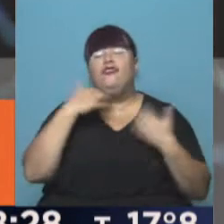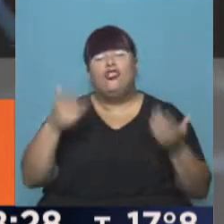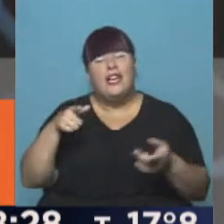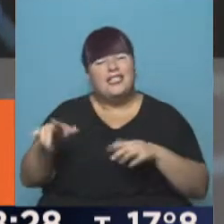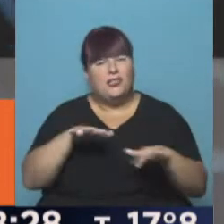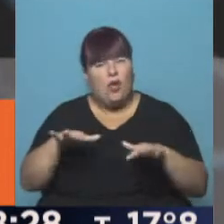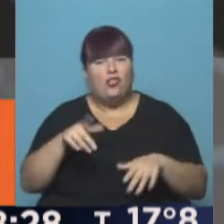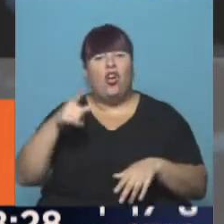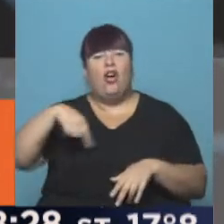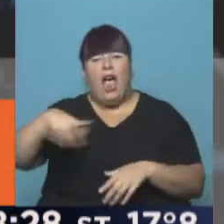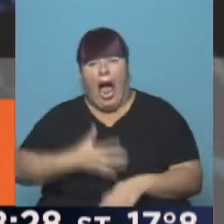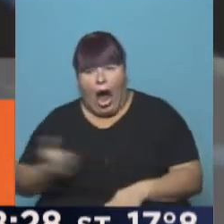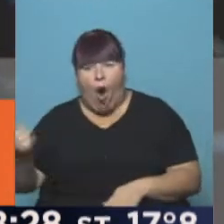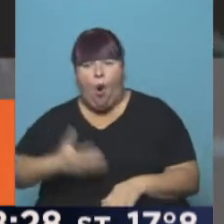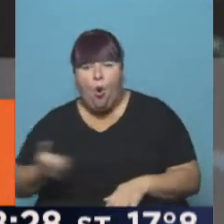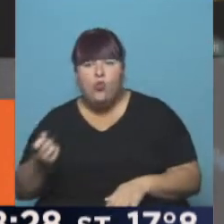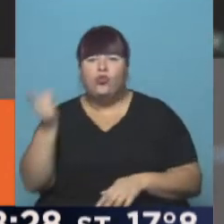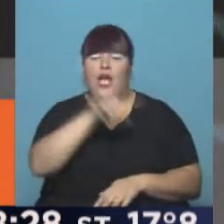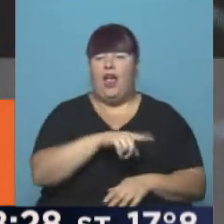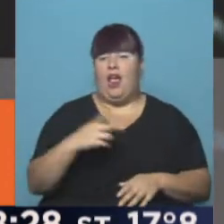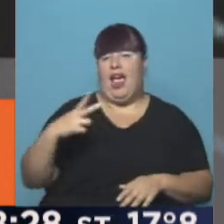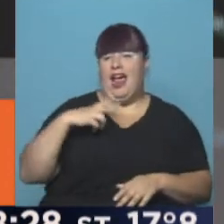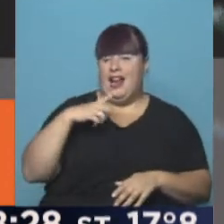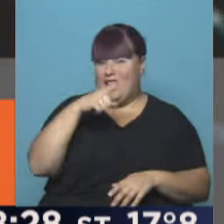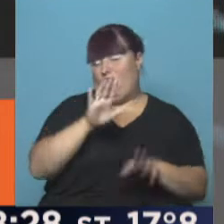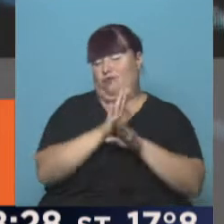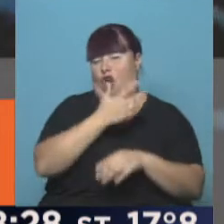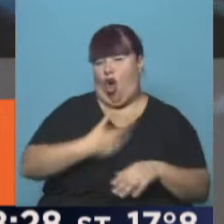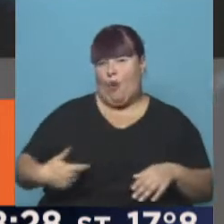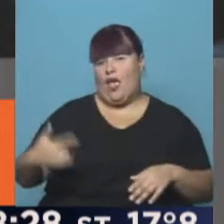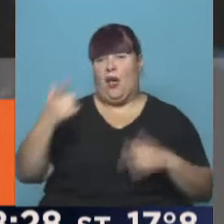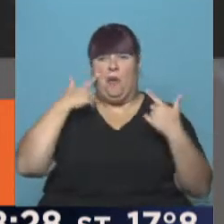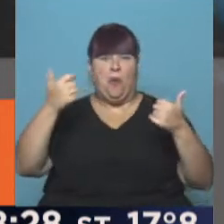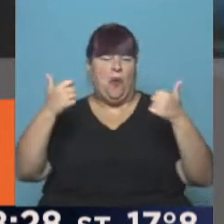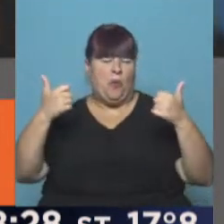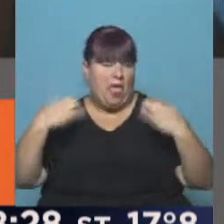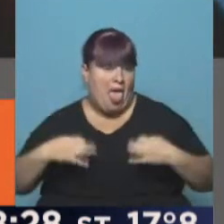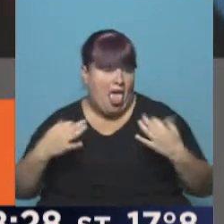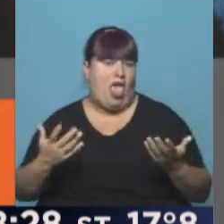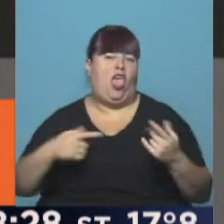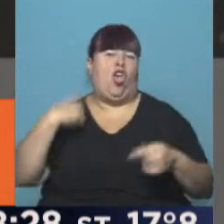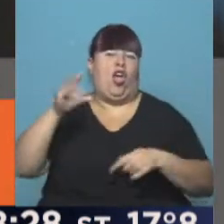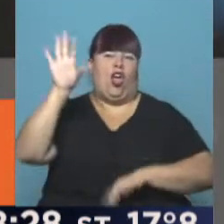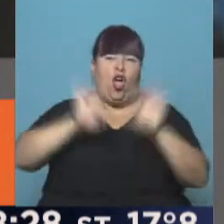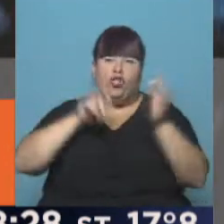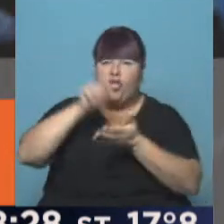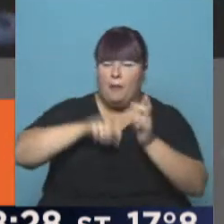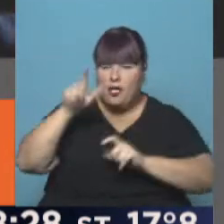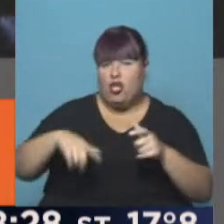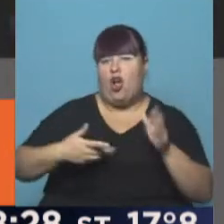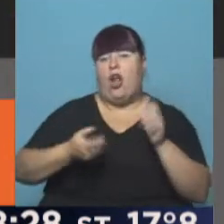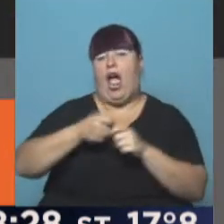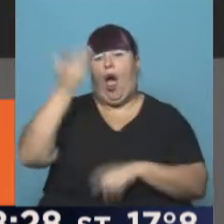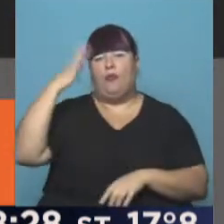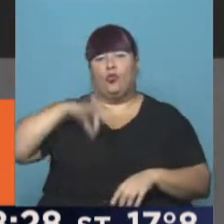de que a ellos los ajustan mientras que la élite que lo gobierna viven fenomenalmente bien siguen contratando gentes aumentaron